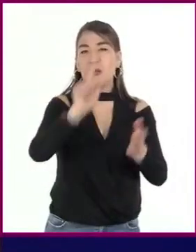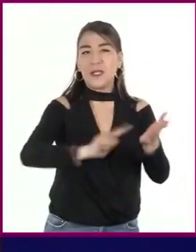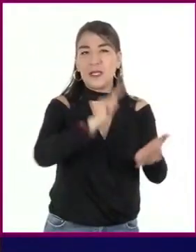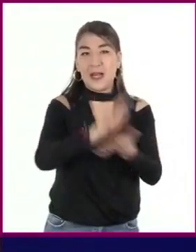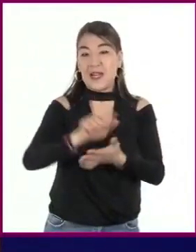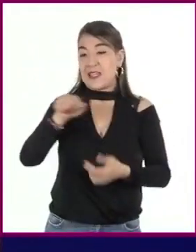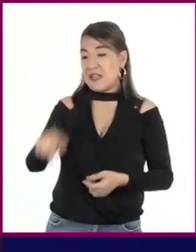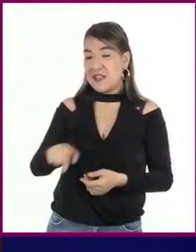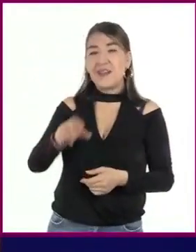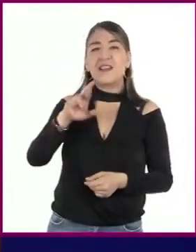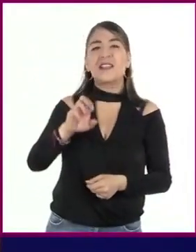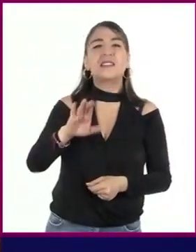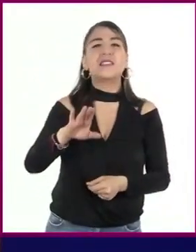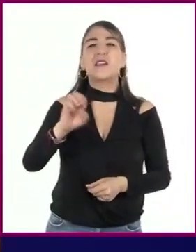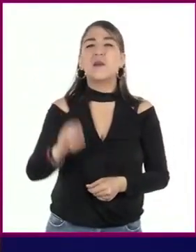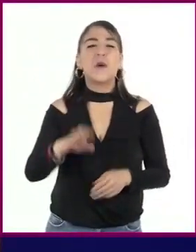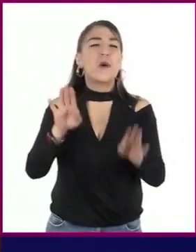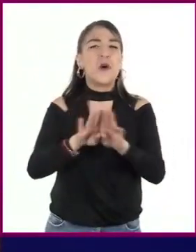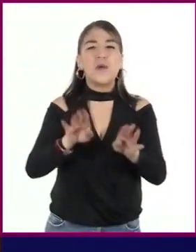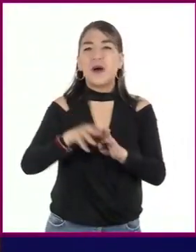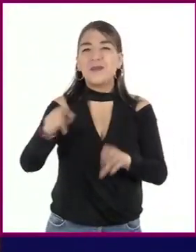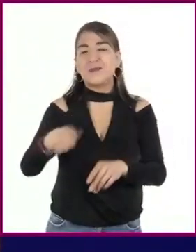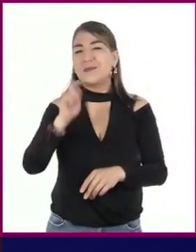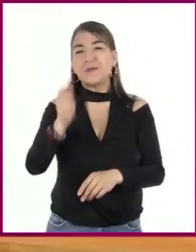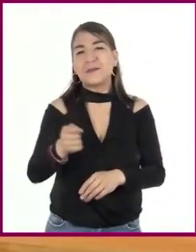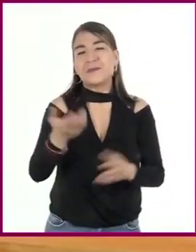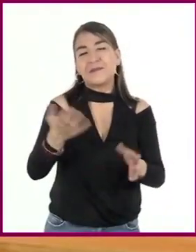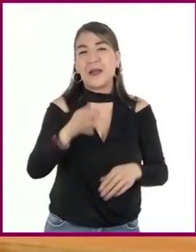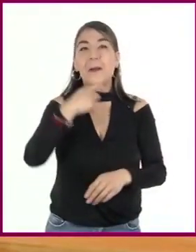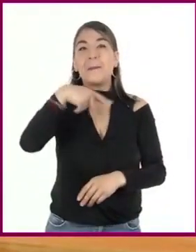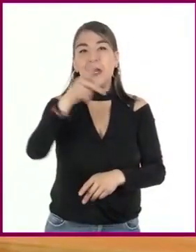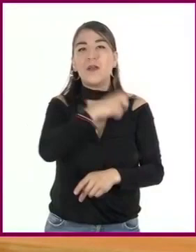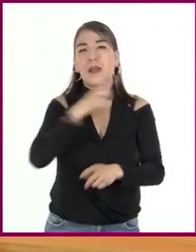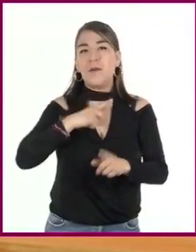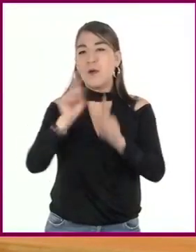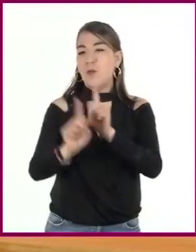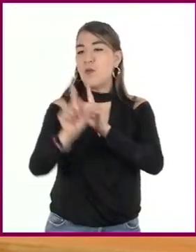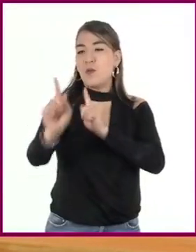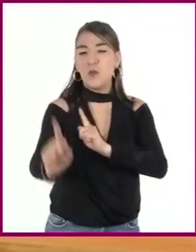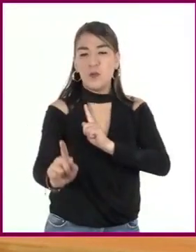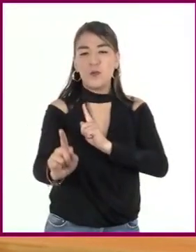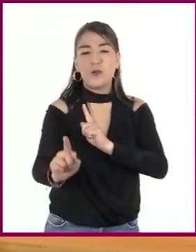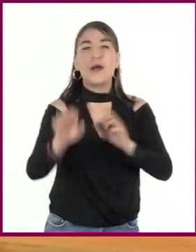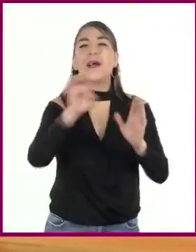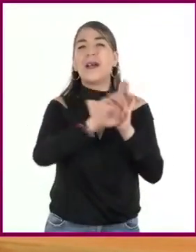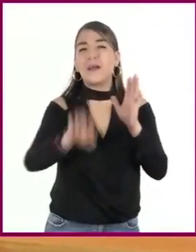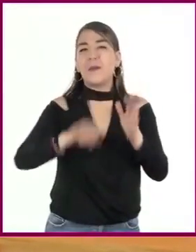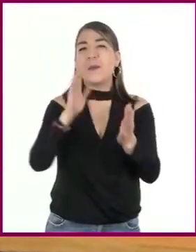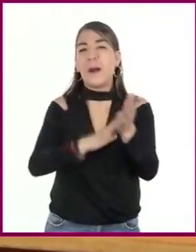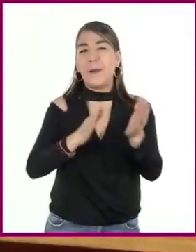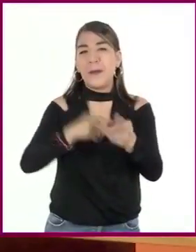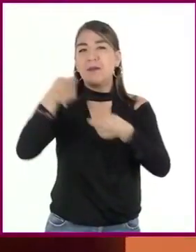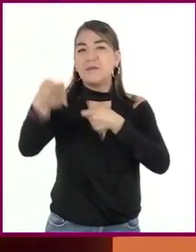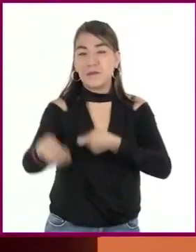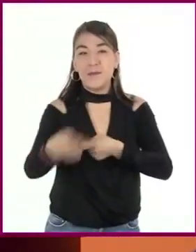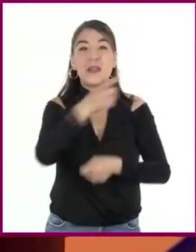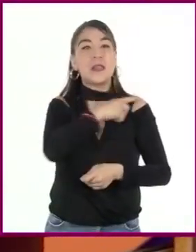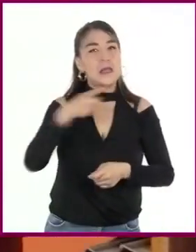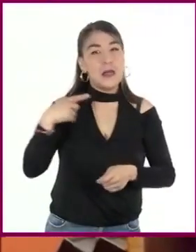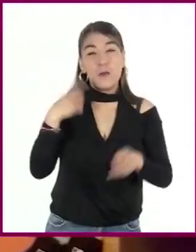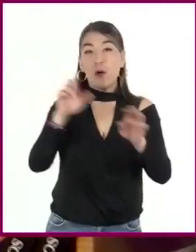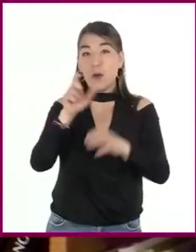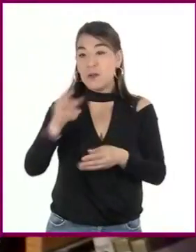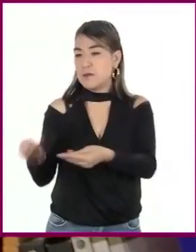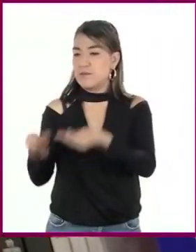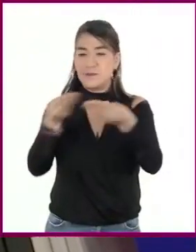recibo siempre debe expedirse por duplicado. Sí, si te prestan un servicio es importante que pidas una